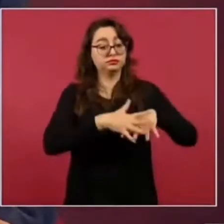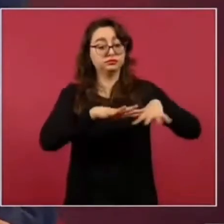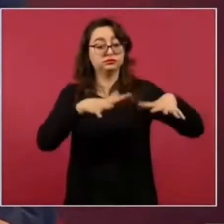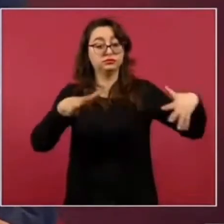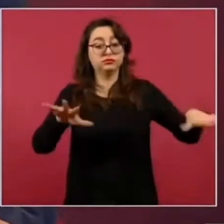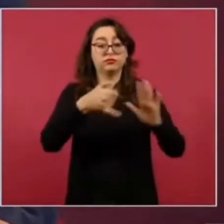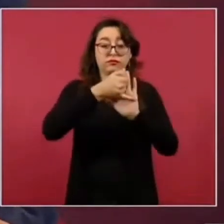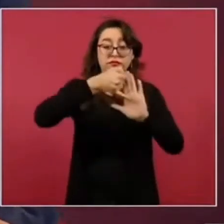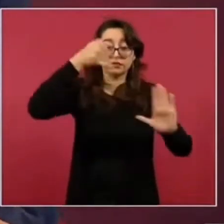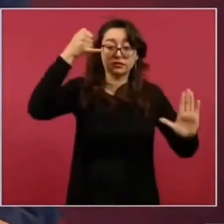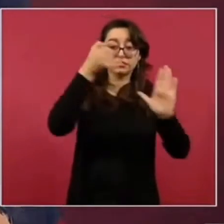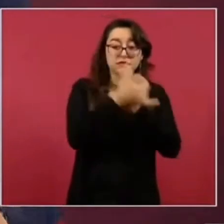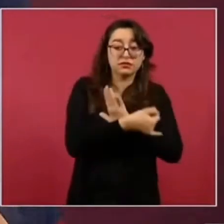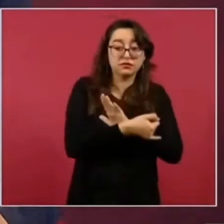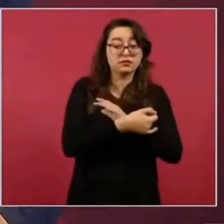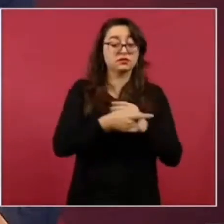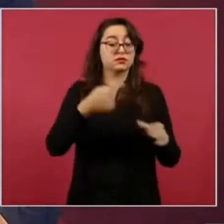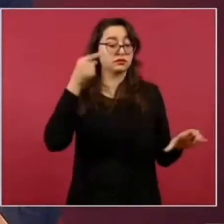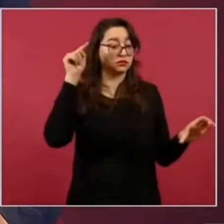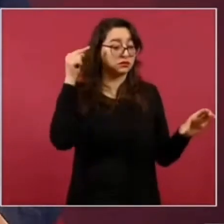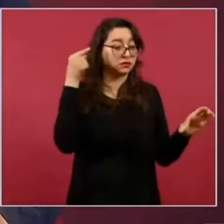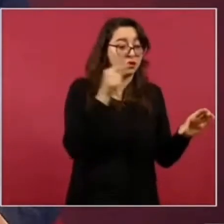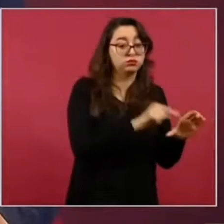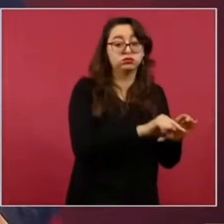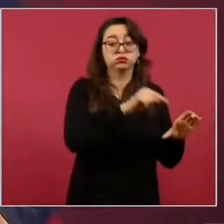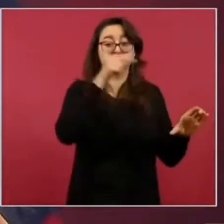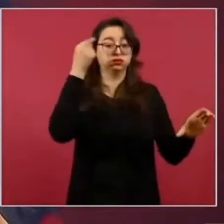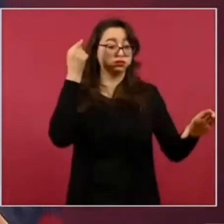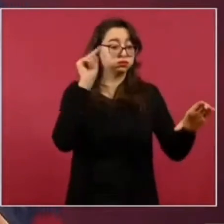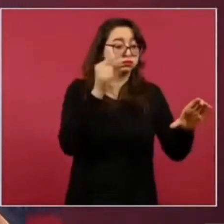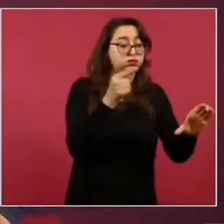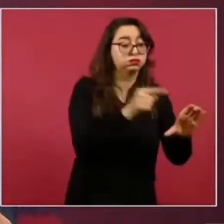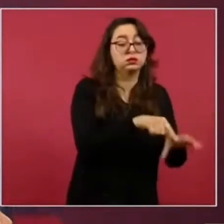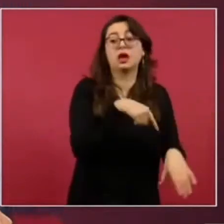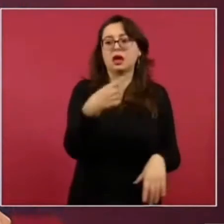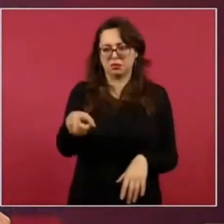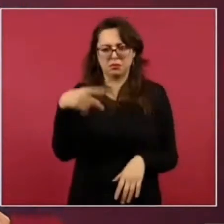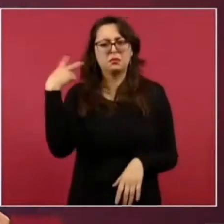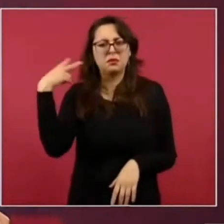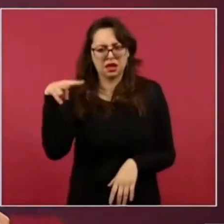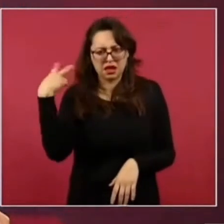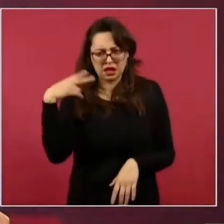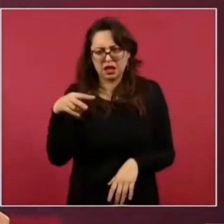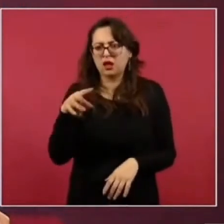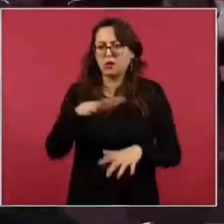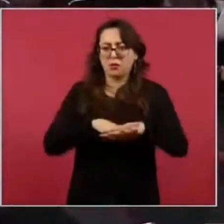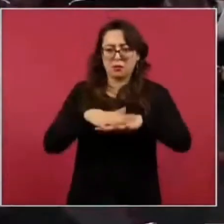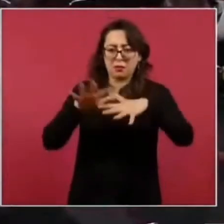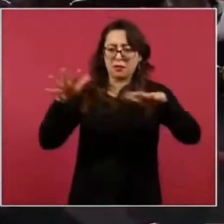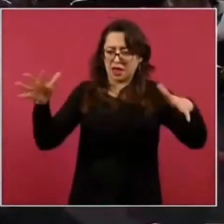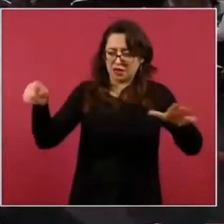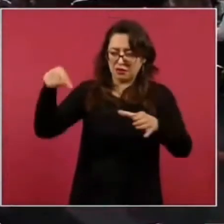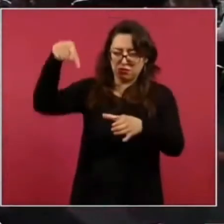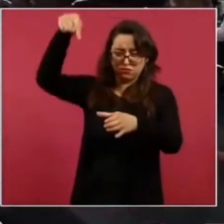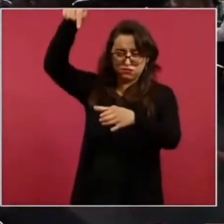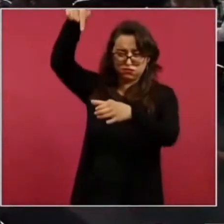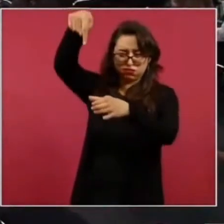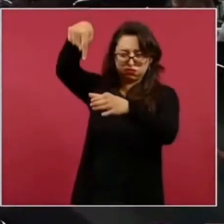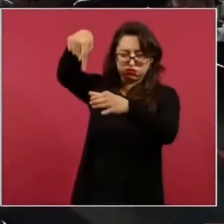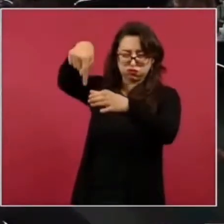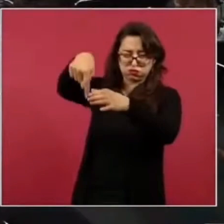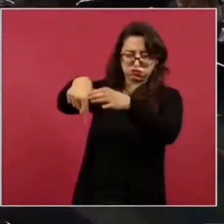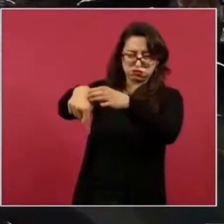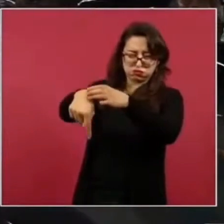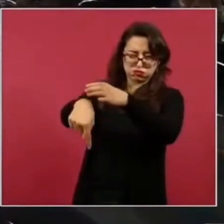Chicontepec, en el caso de Veracruz, que sí hay petróleo, pero que cuesta mucho extraerlo, no